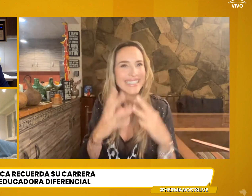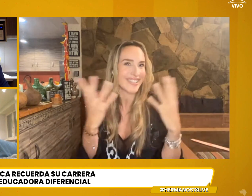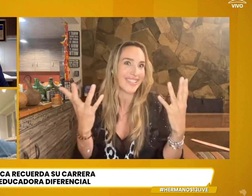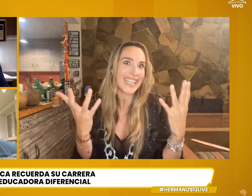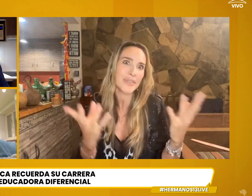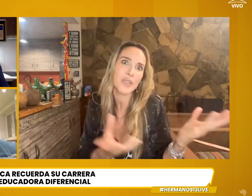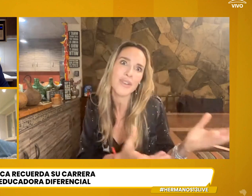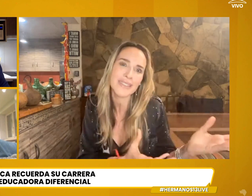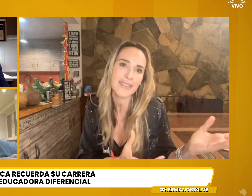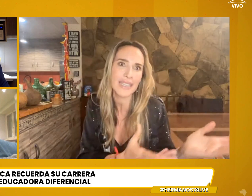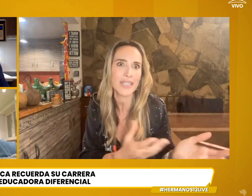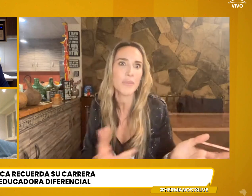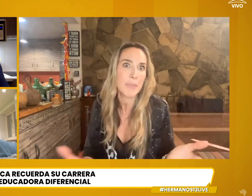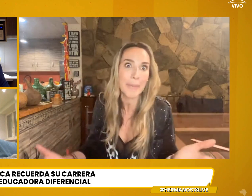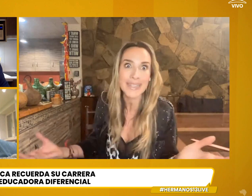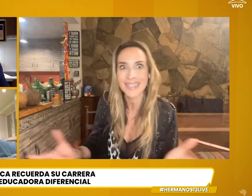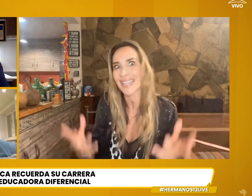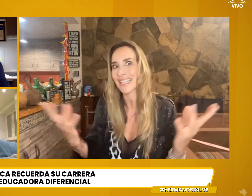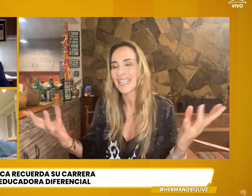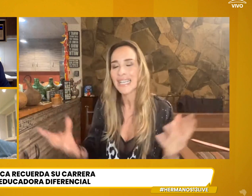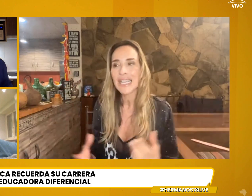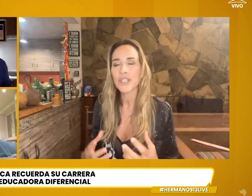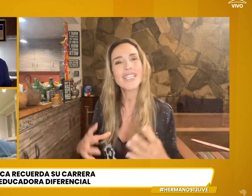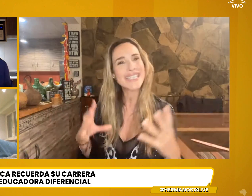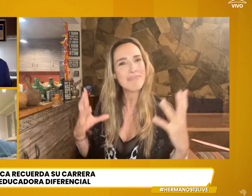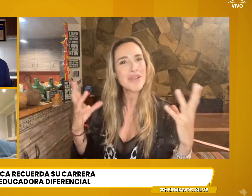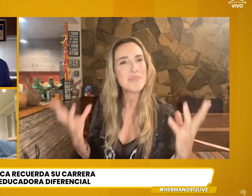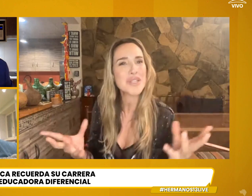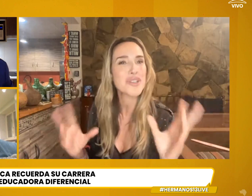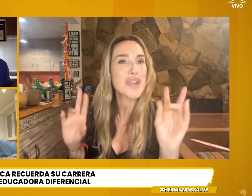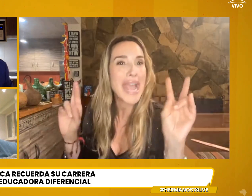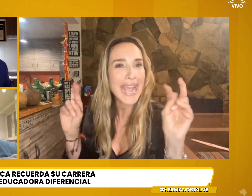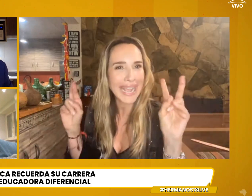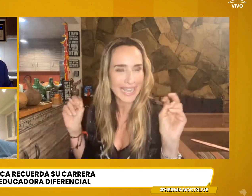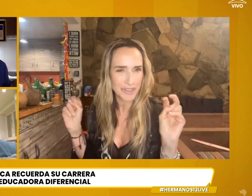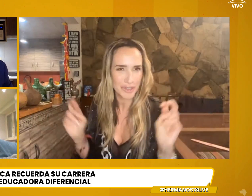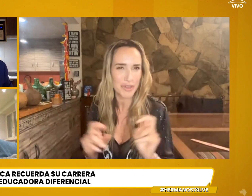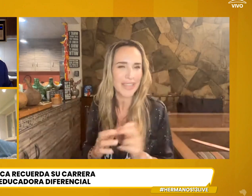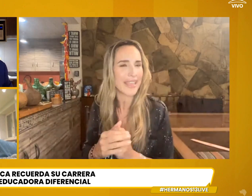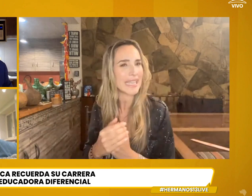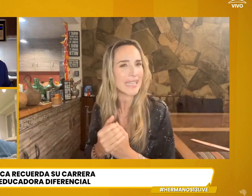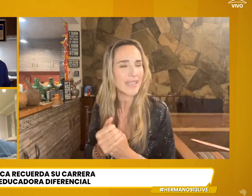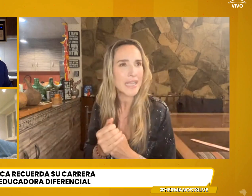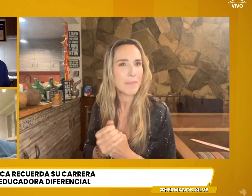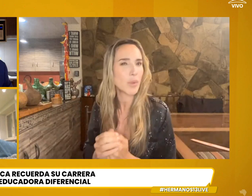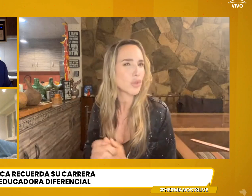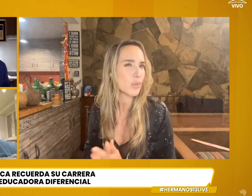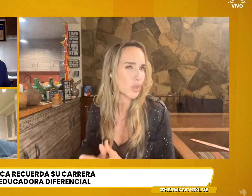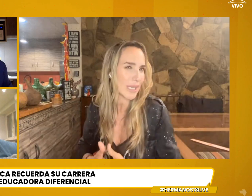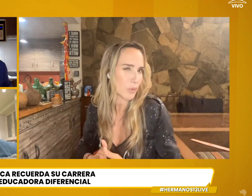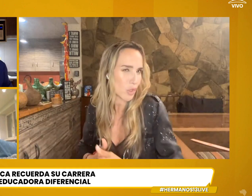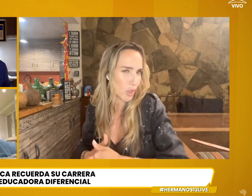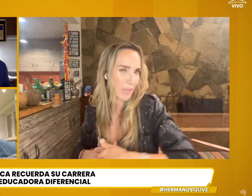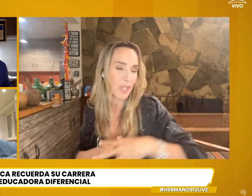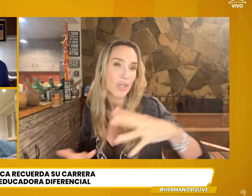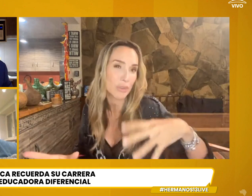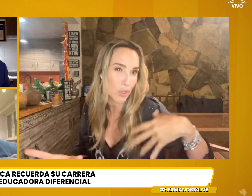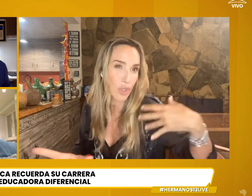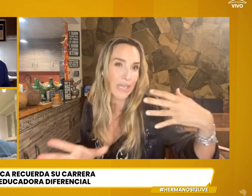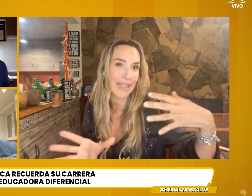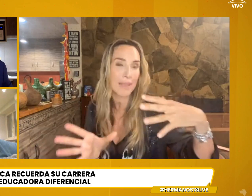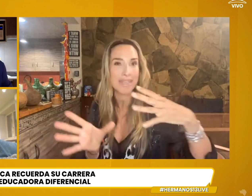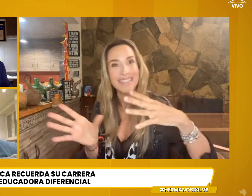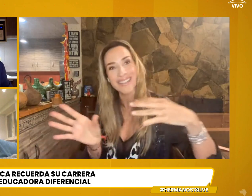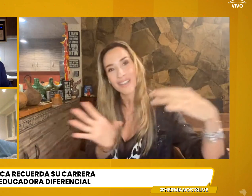a mi casa y sonriendo, porque no iba a estar triste con mis papás, tenía que... Entonces siempre era un Claro. personaje. Yo creo que de ahí me gustó mucho la actuación y por